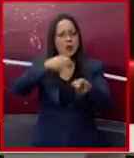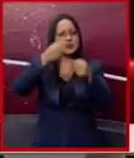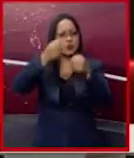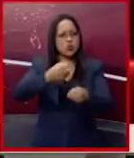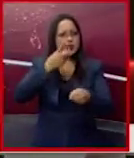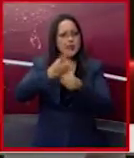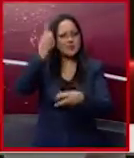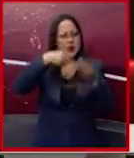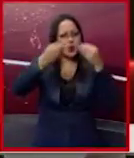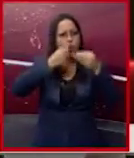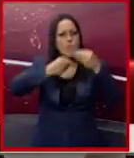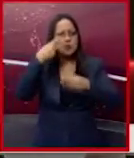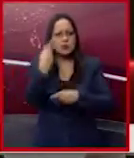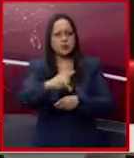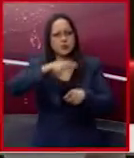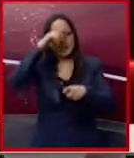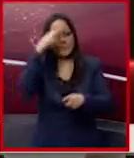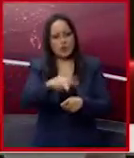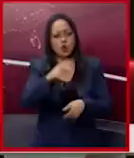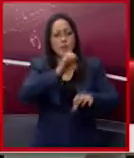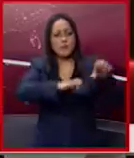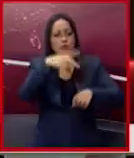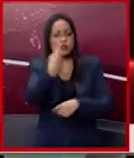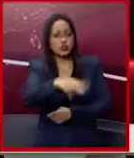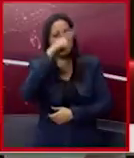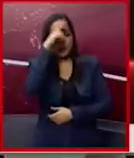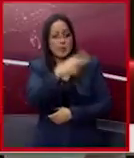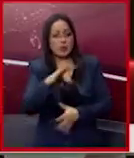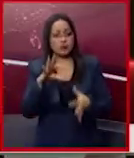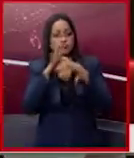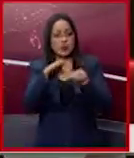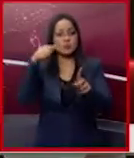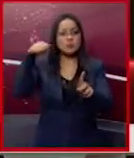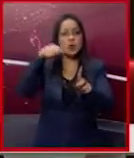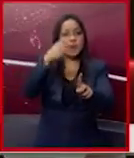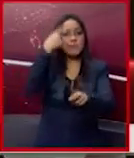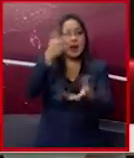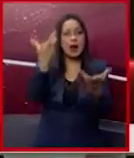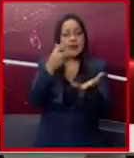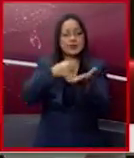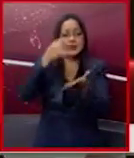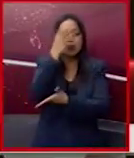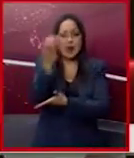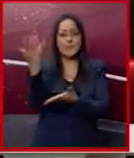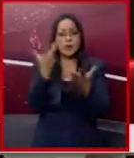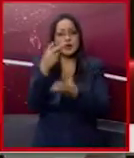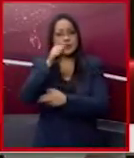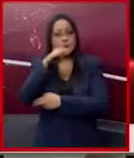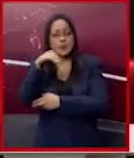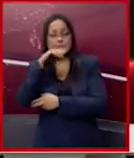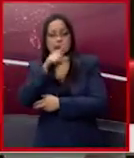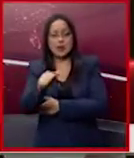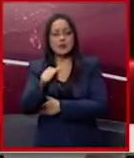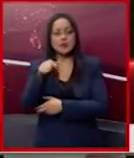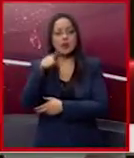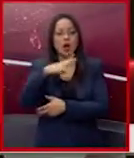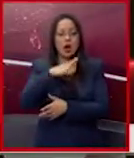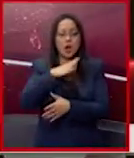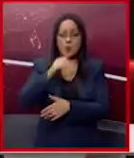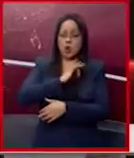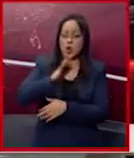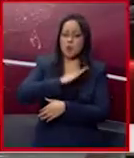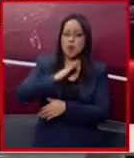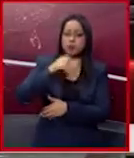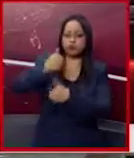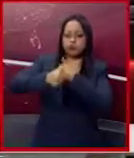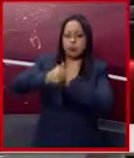y permitirá que las empresas mexicanas dedicadas a la producción de semillas compitan en